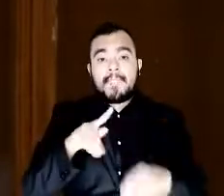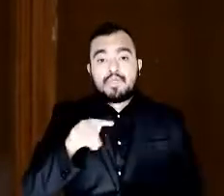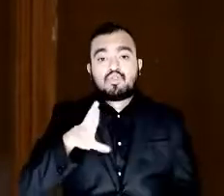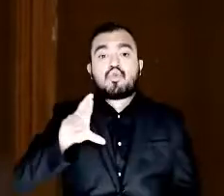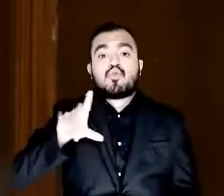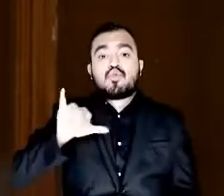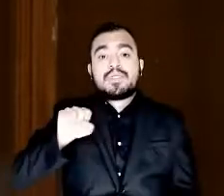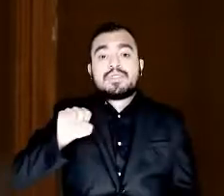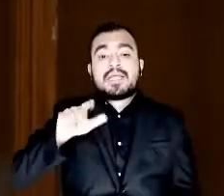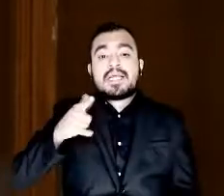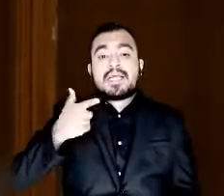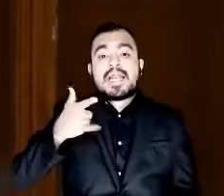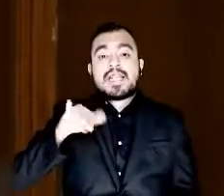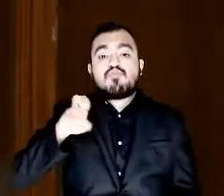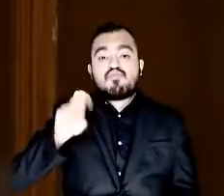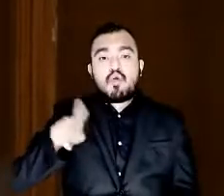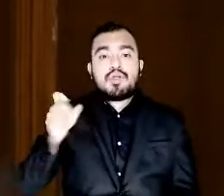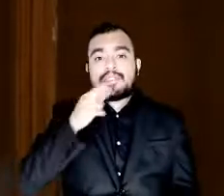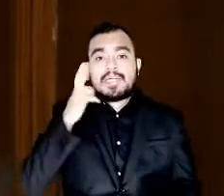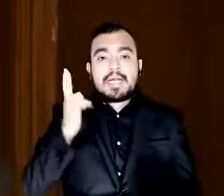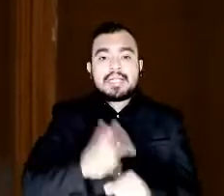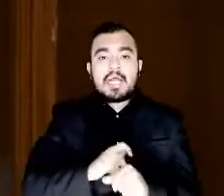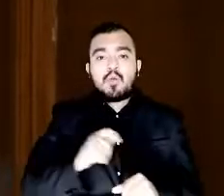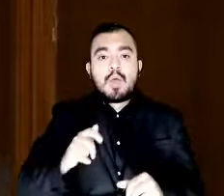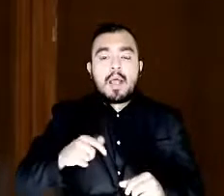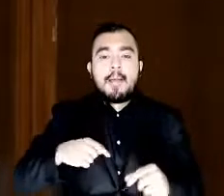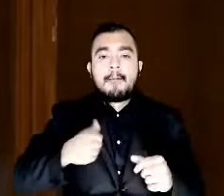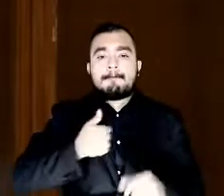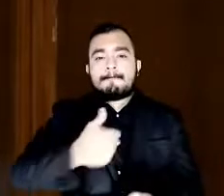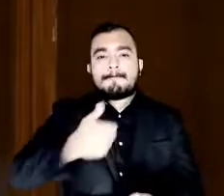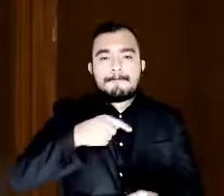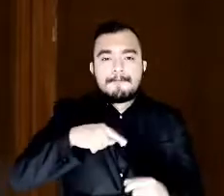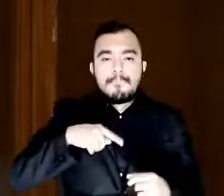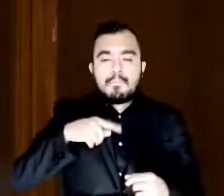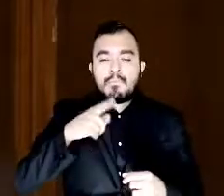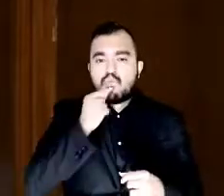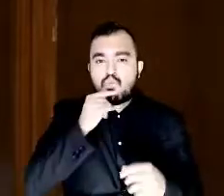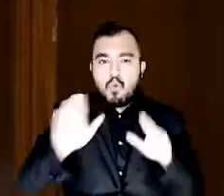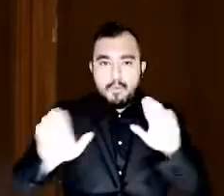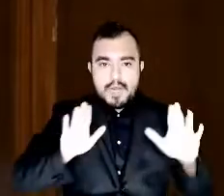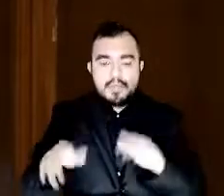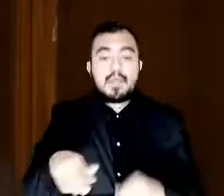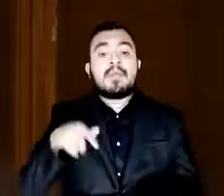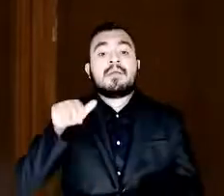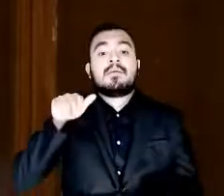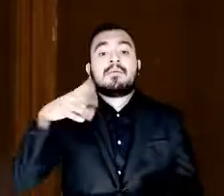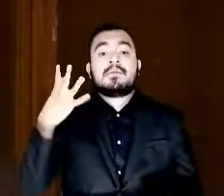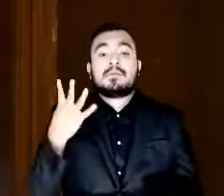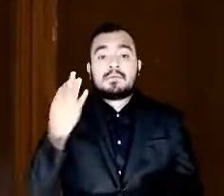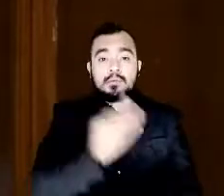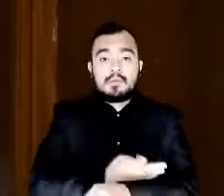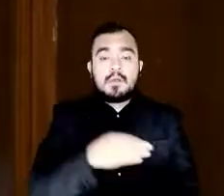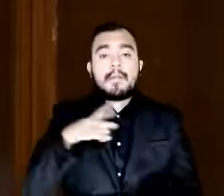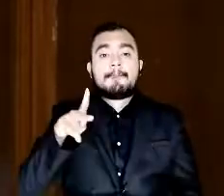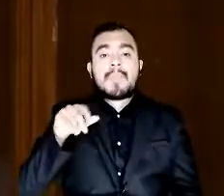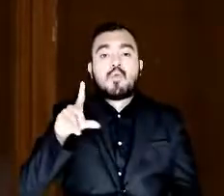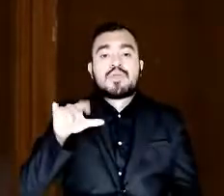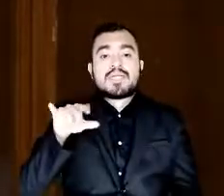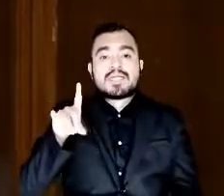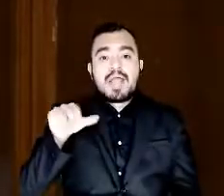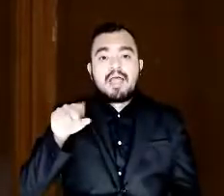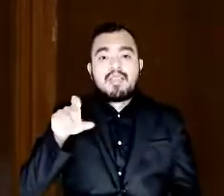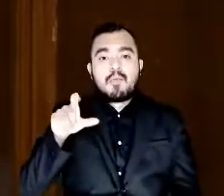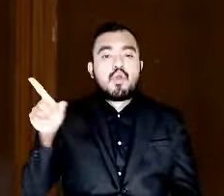Chávez secretario de movilidad y a las 16 horas maestra Paulina Alejandra del Moral vela Secretaría